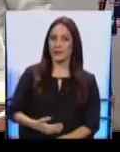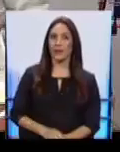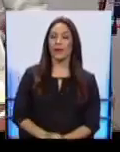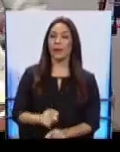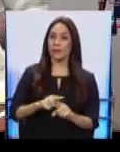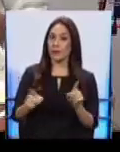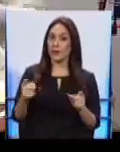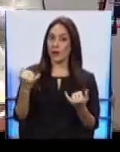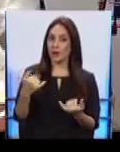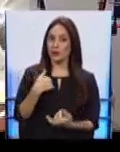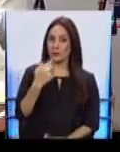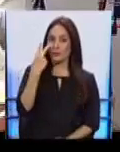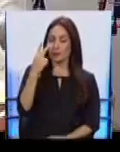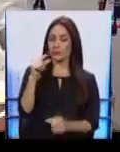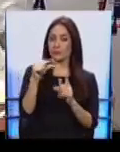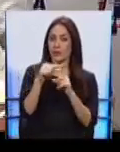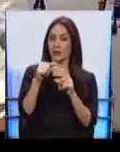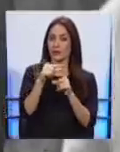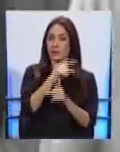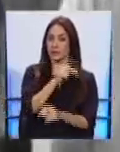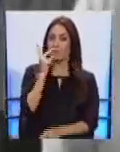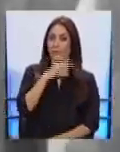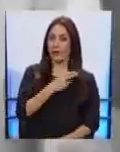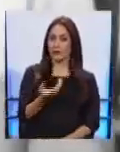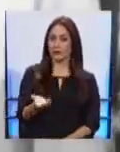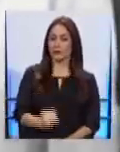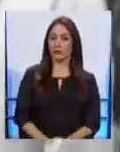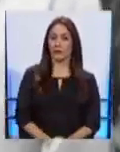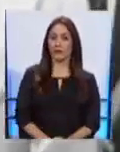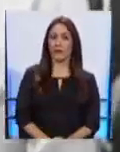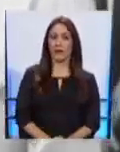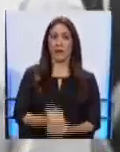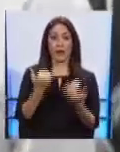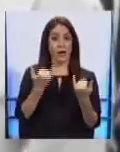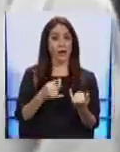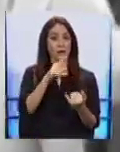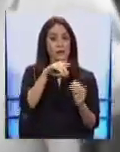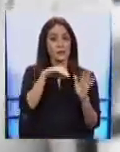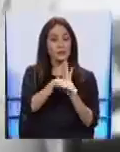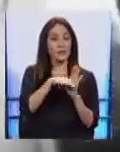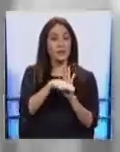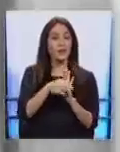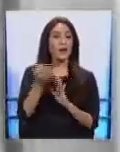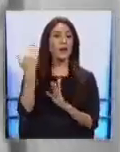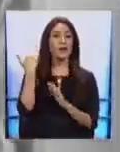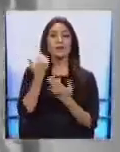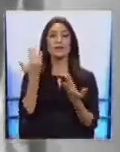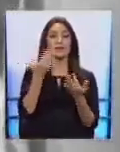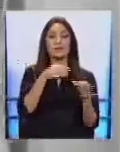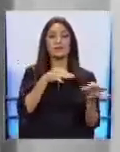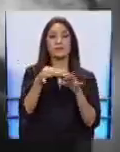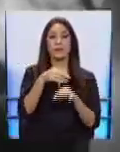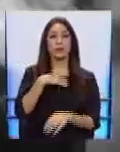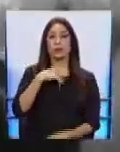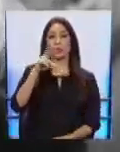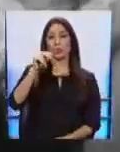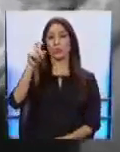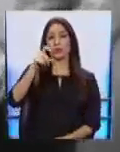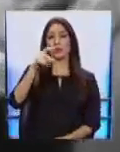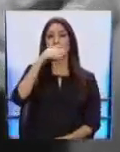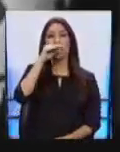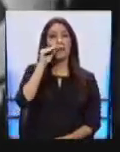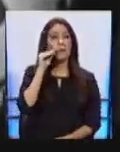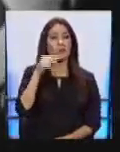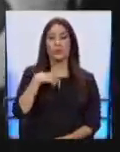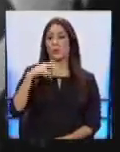veo, por sus propias palabras, que ese era el falso Guillermo. Incluso el banquero Lasso en su momento indicó que no necesitaba de Nebot